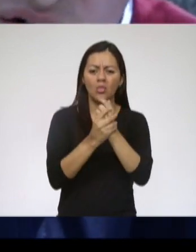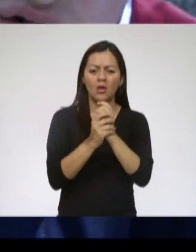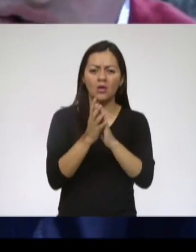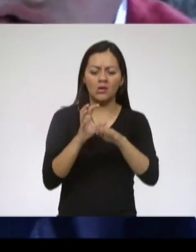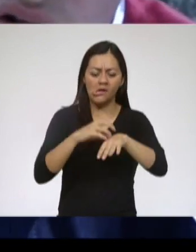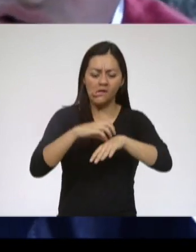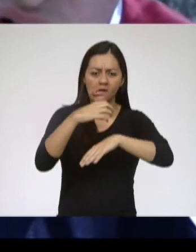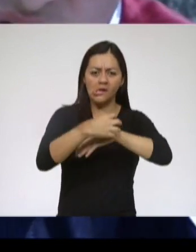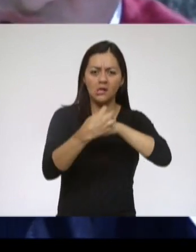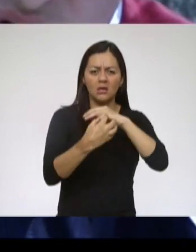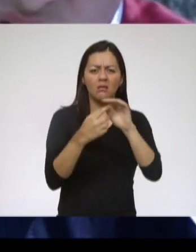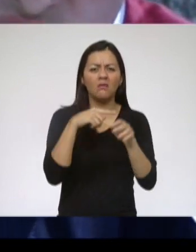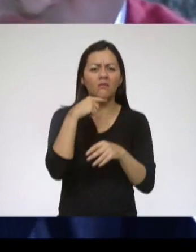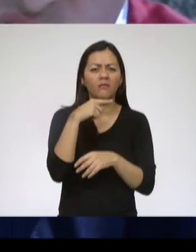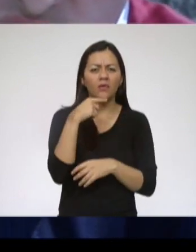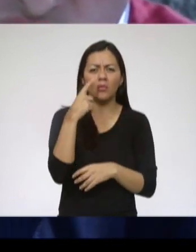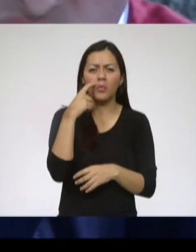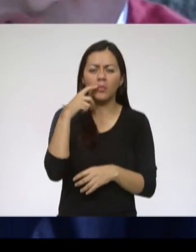puro callos.